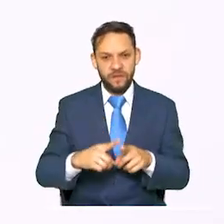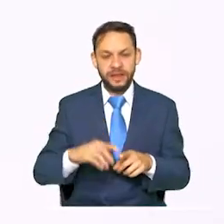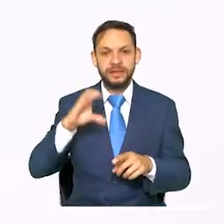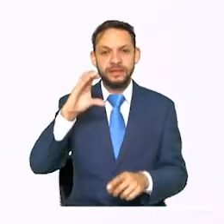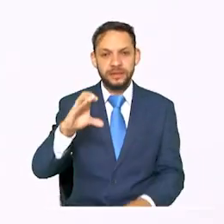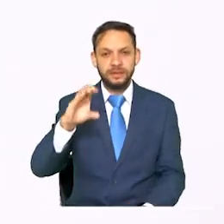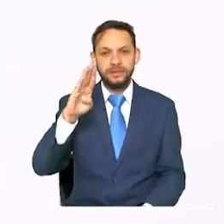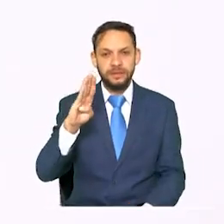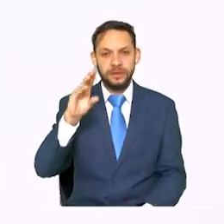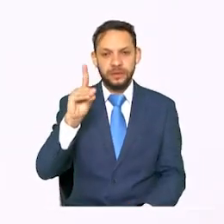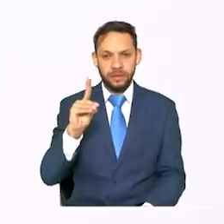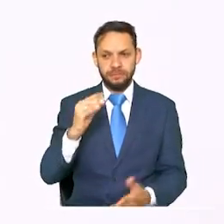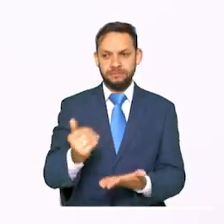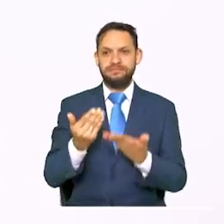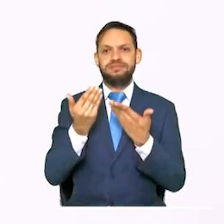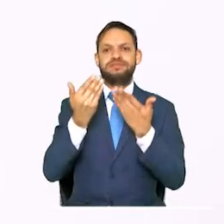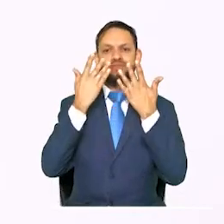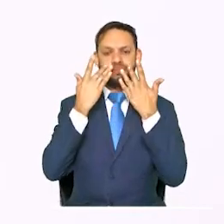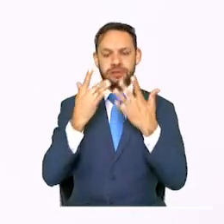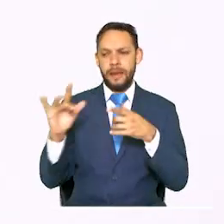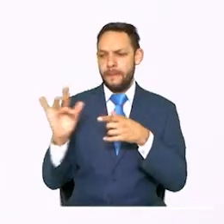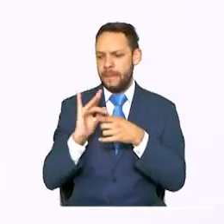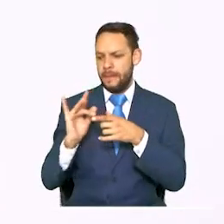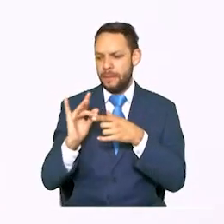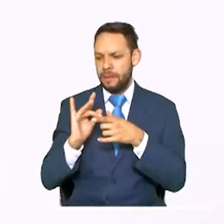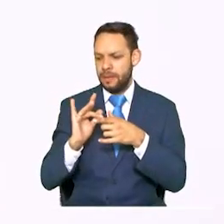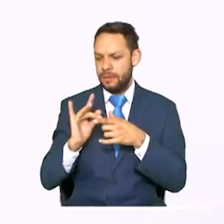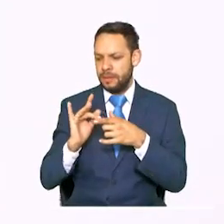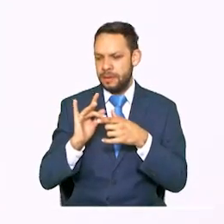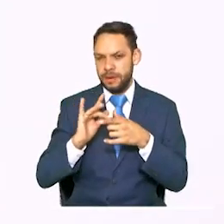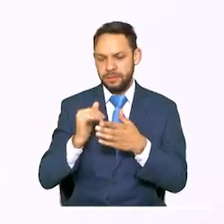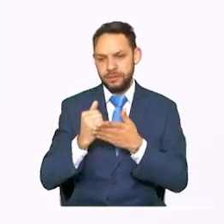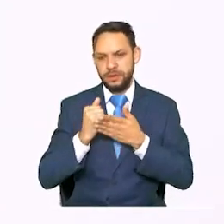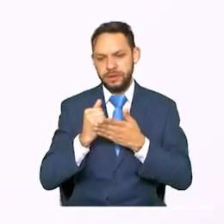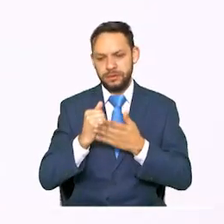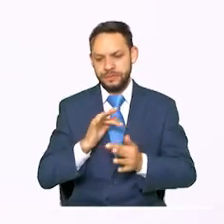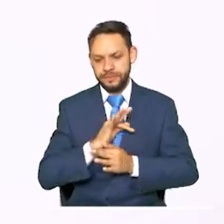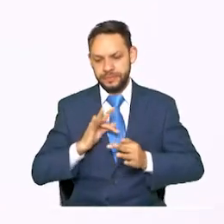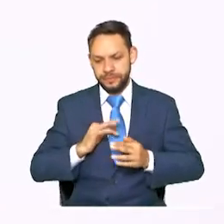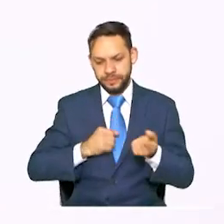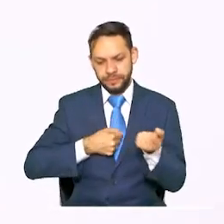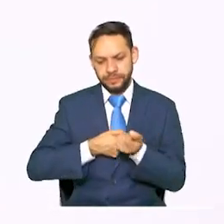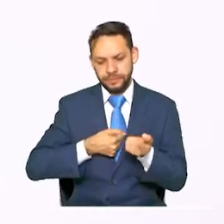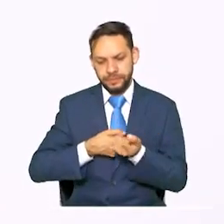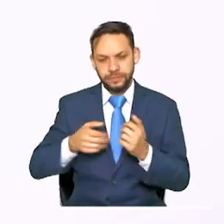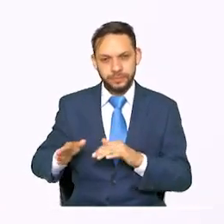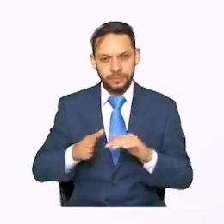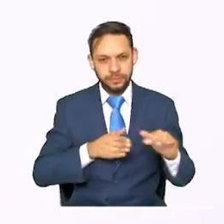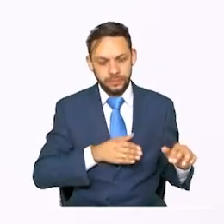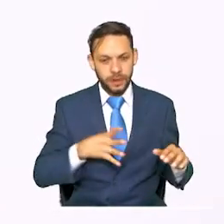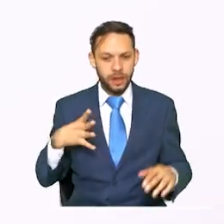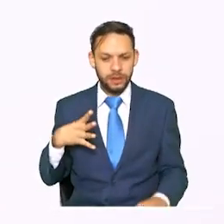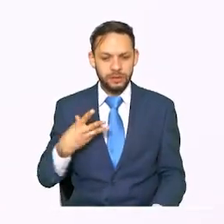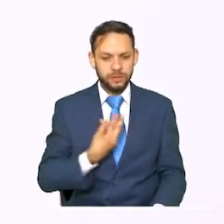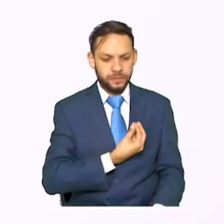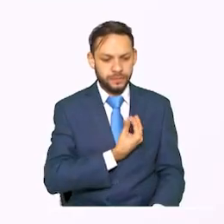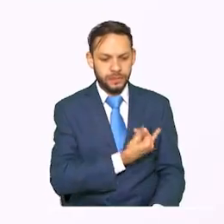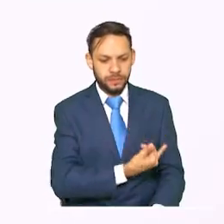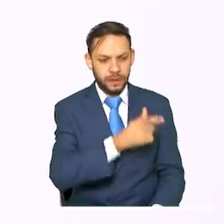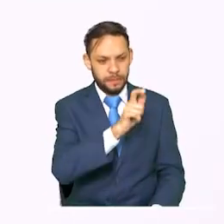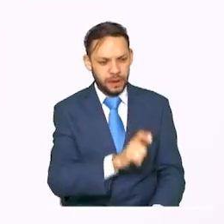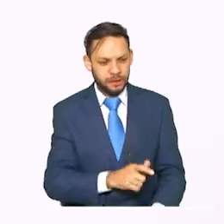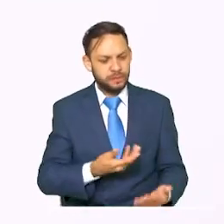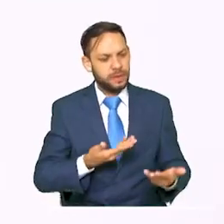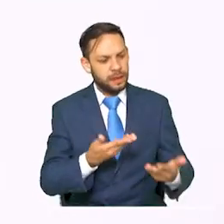multiplicidad de actividades de esos cannabinoides en la parte terapéutica, en nosotros y en los animales. ¿Cómo